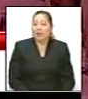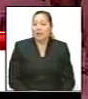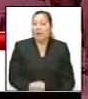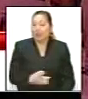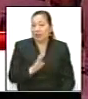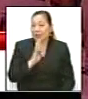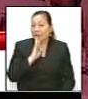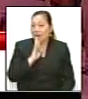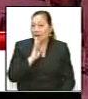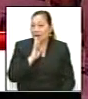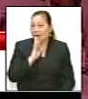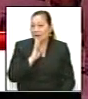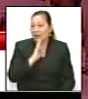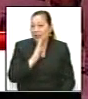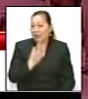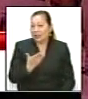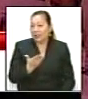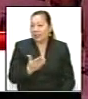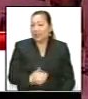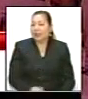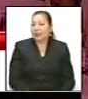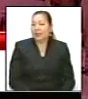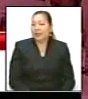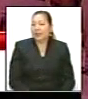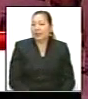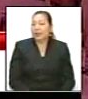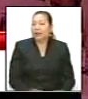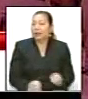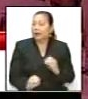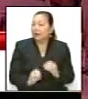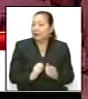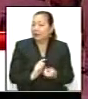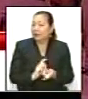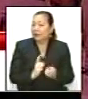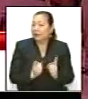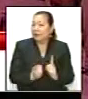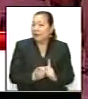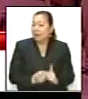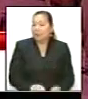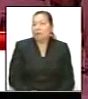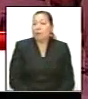señala, señor Chuy, que en la reconstrucción con cambios